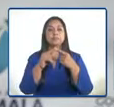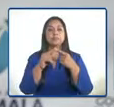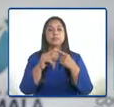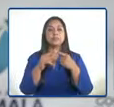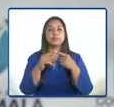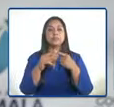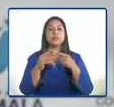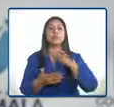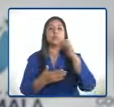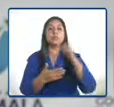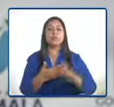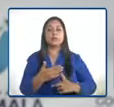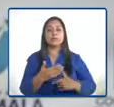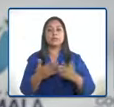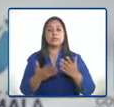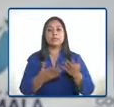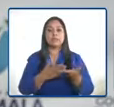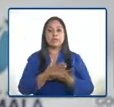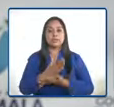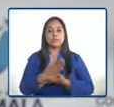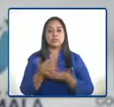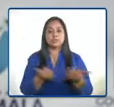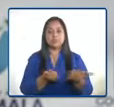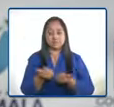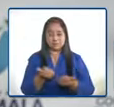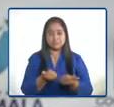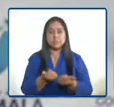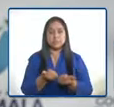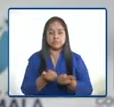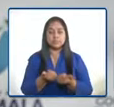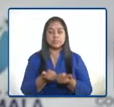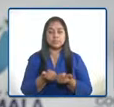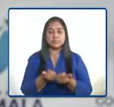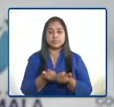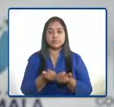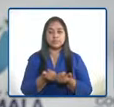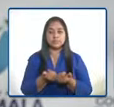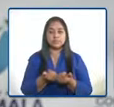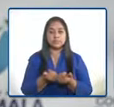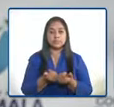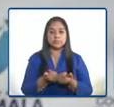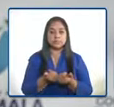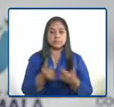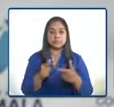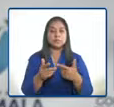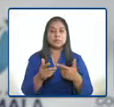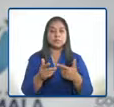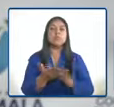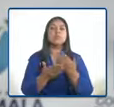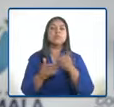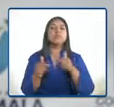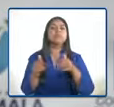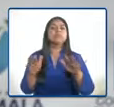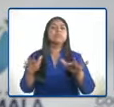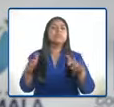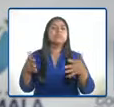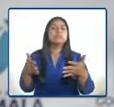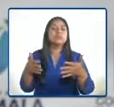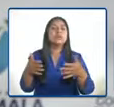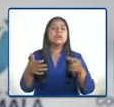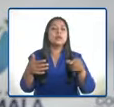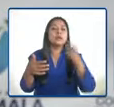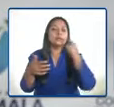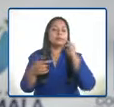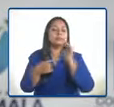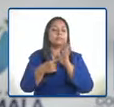de Derecho Administrativo, una maestría en Derecho Administrativo. La innovación en estos programas se